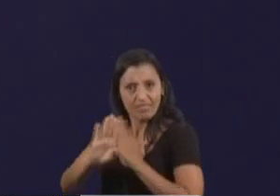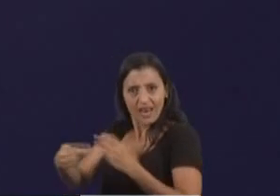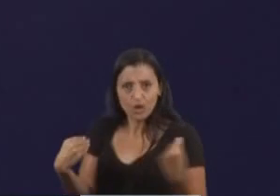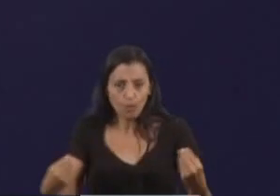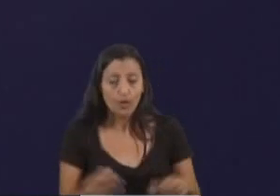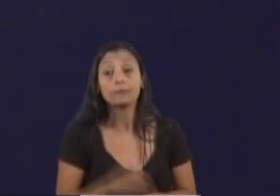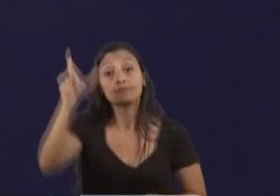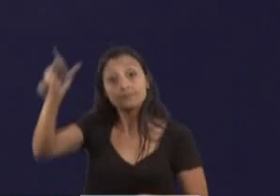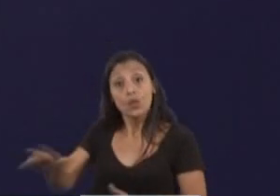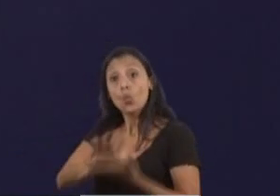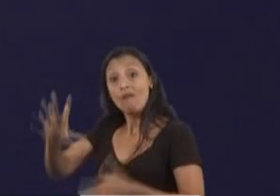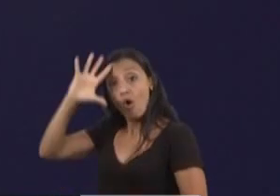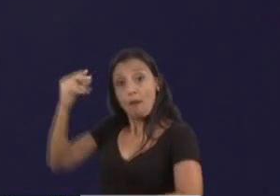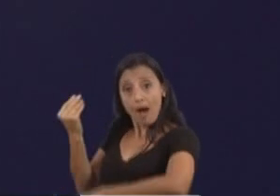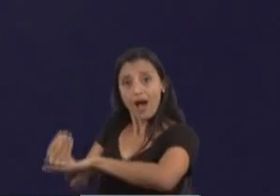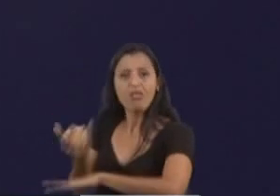Oxenford ya